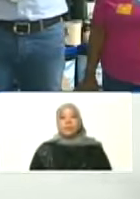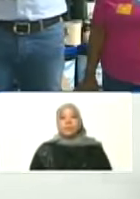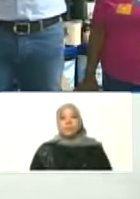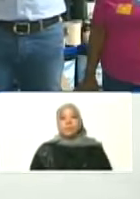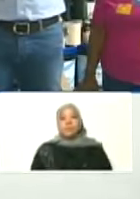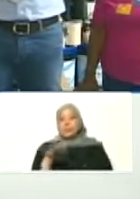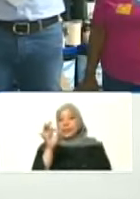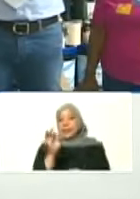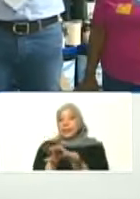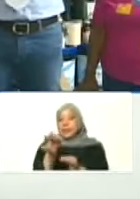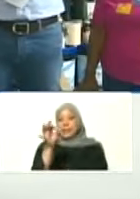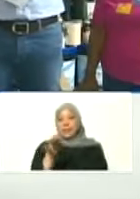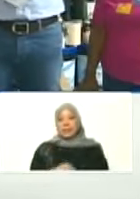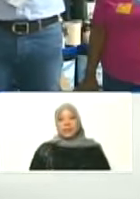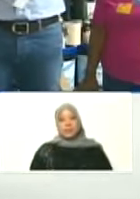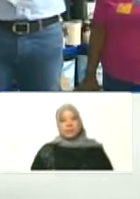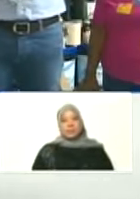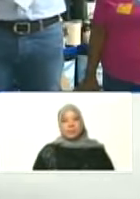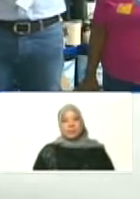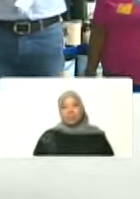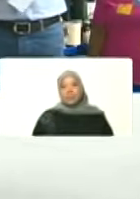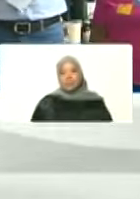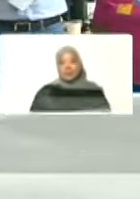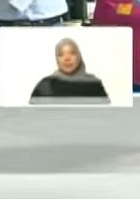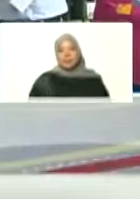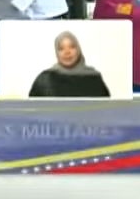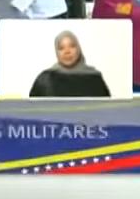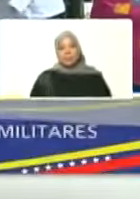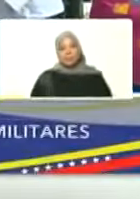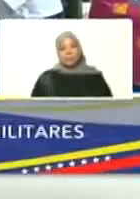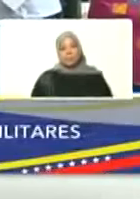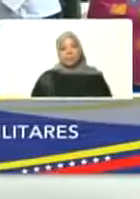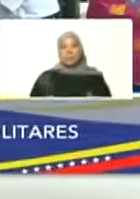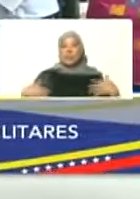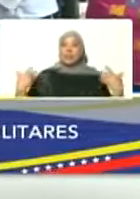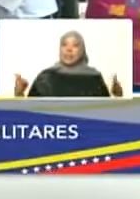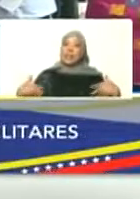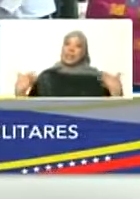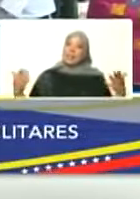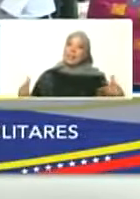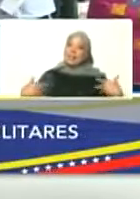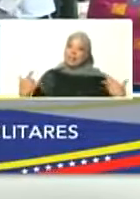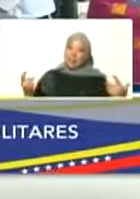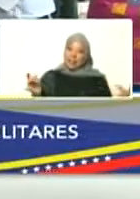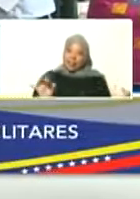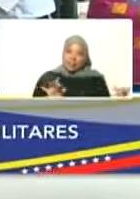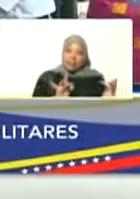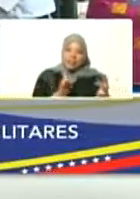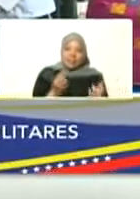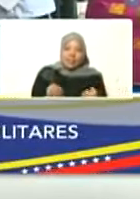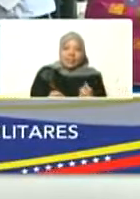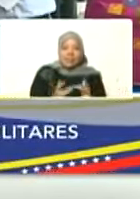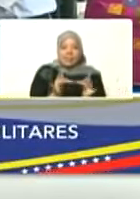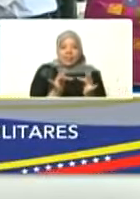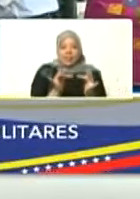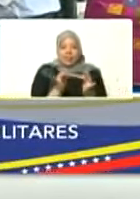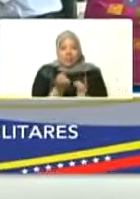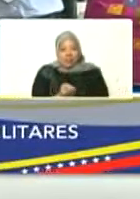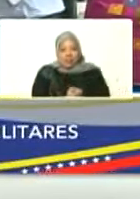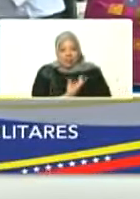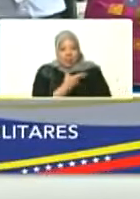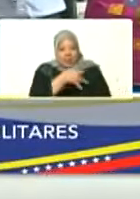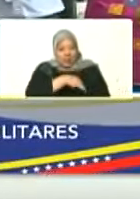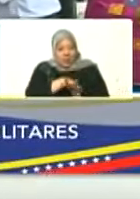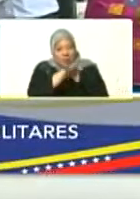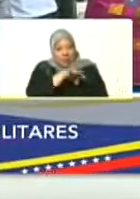excelente, vale. Bueno, esa alegría la transmite, ¿no viste? Es una energía, es una energía,